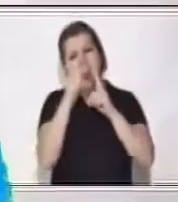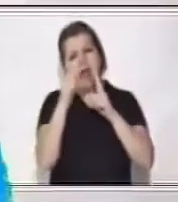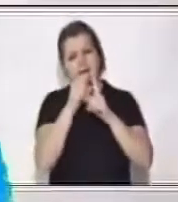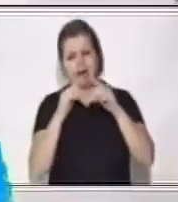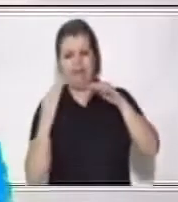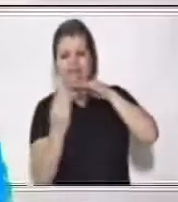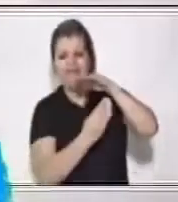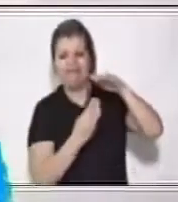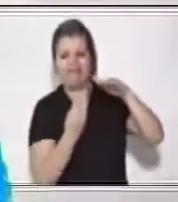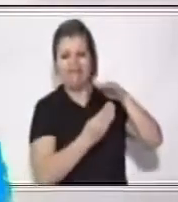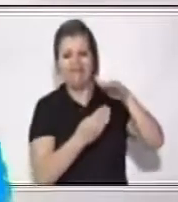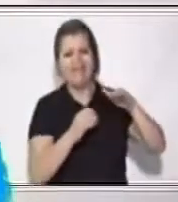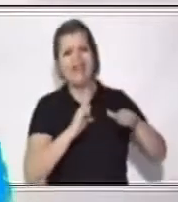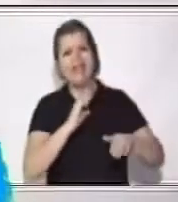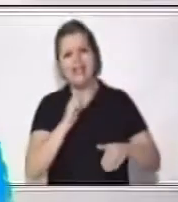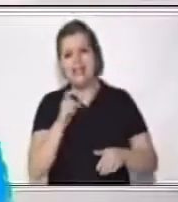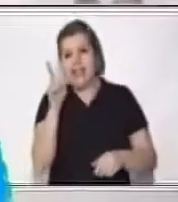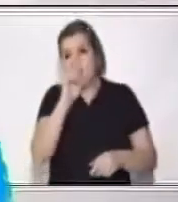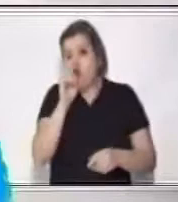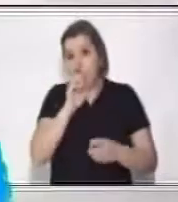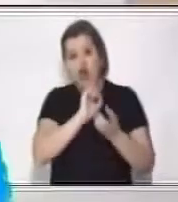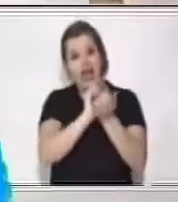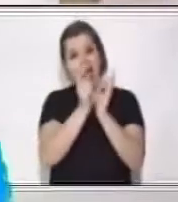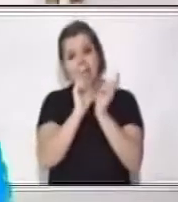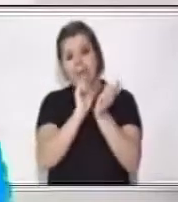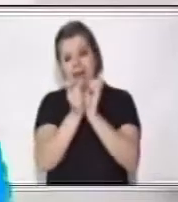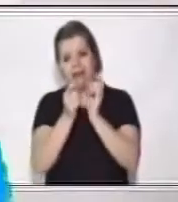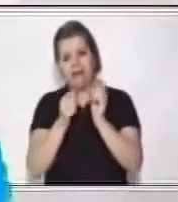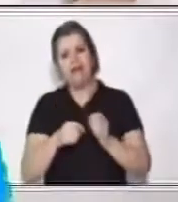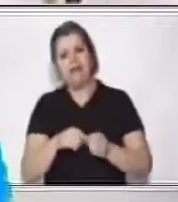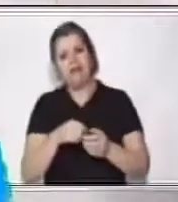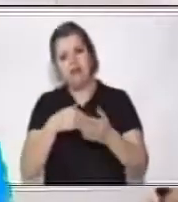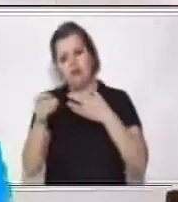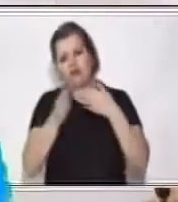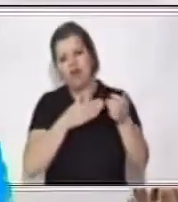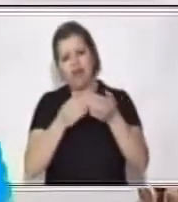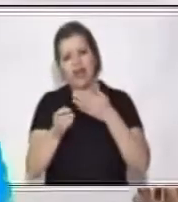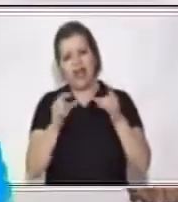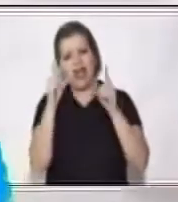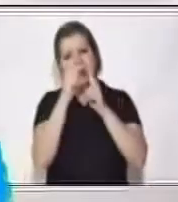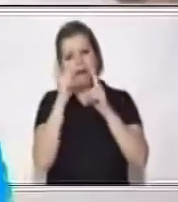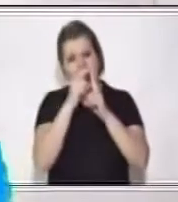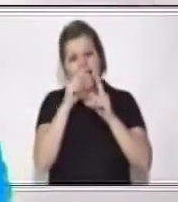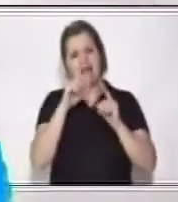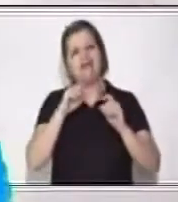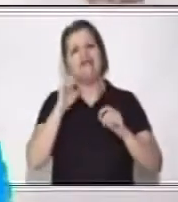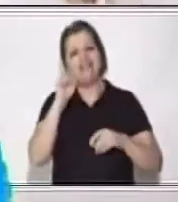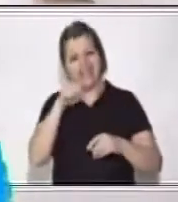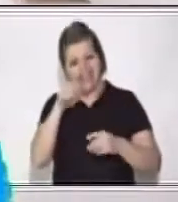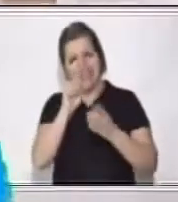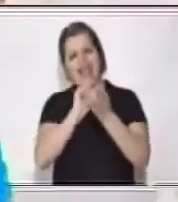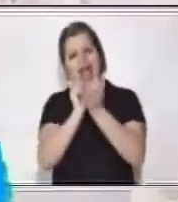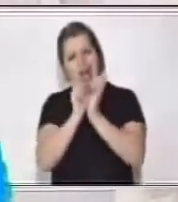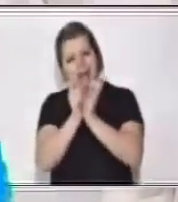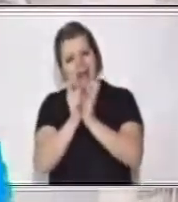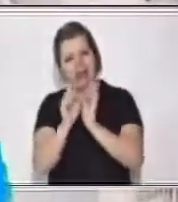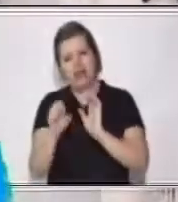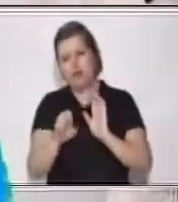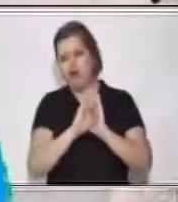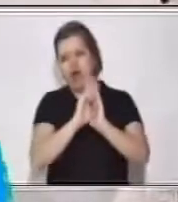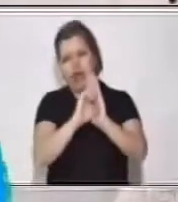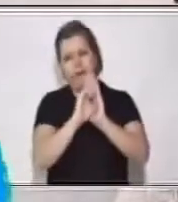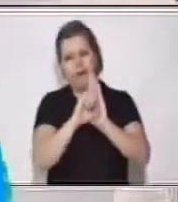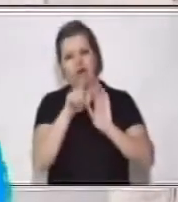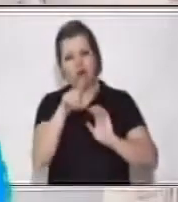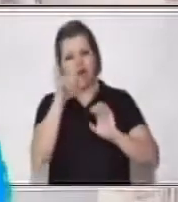base va a ser aquel que no va a cambiar a pesar de que la palabra sí esté cambiando. Entonces, si nosotros podemos